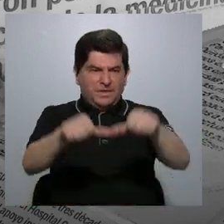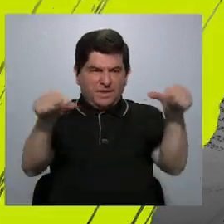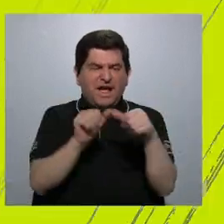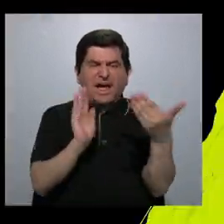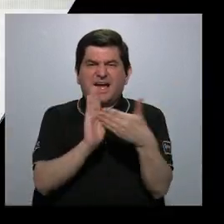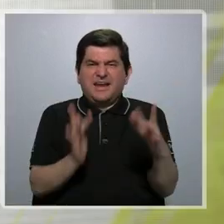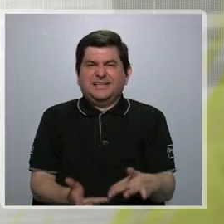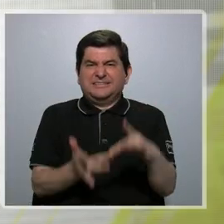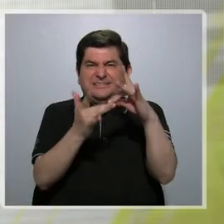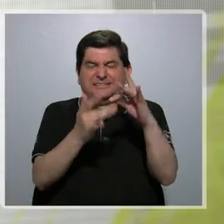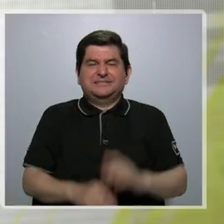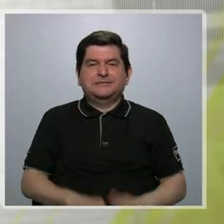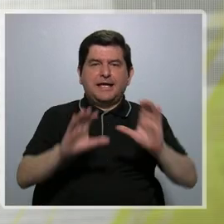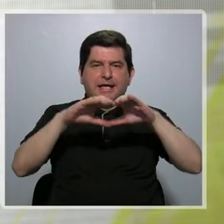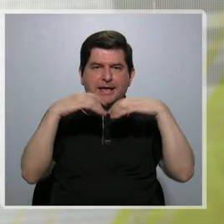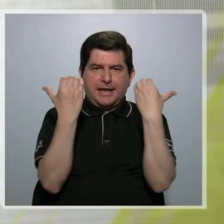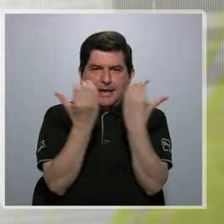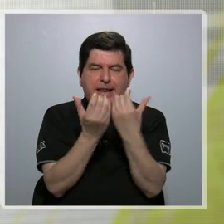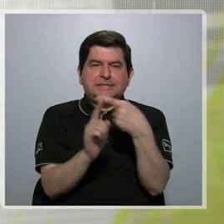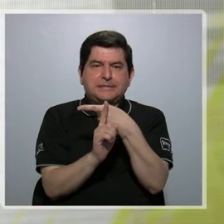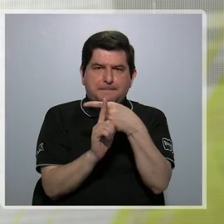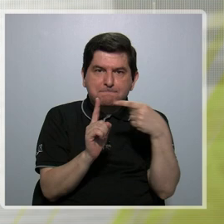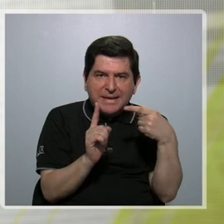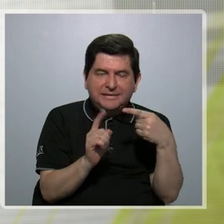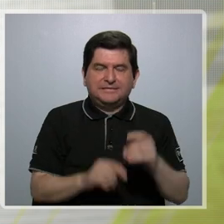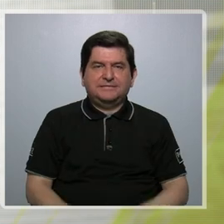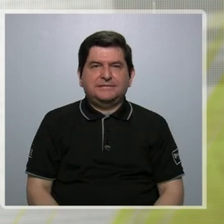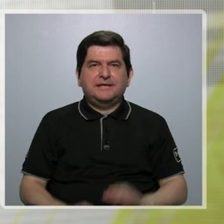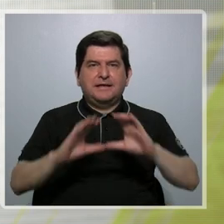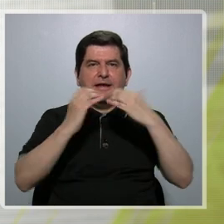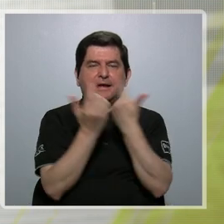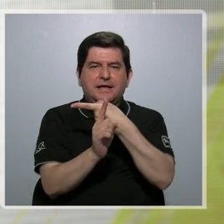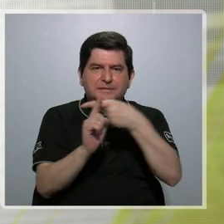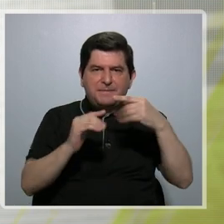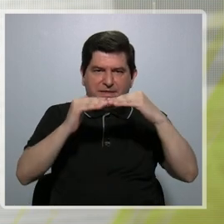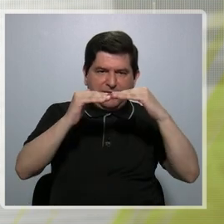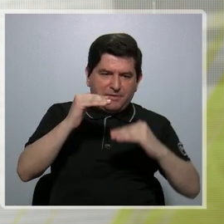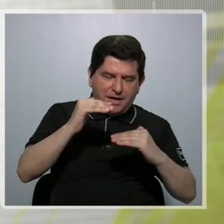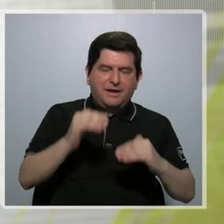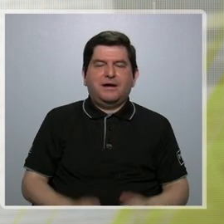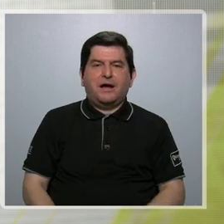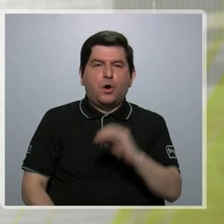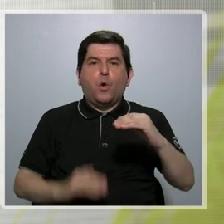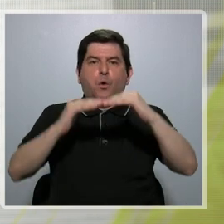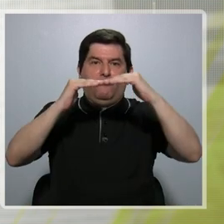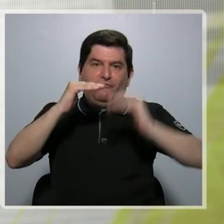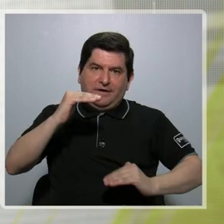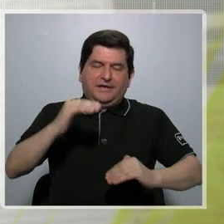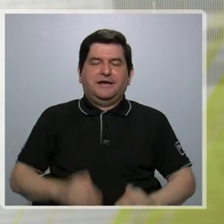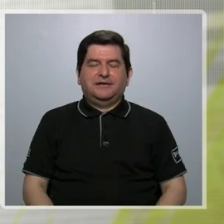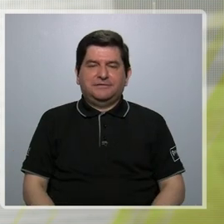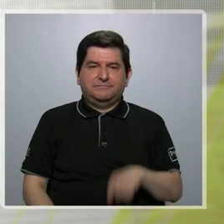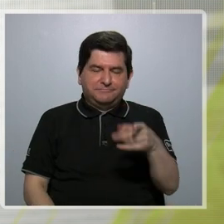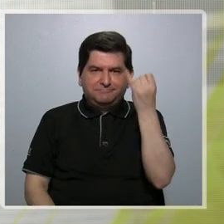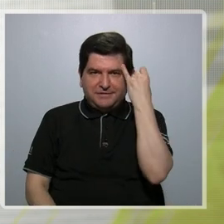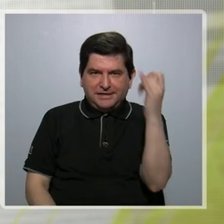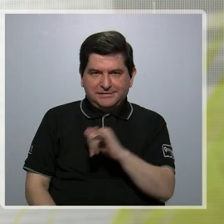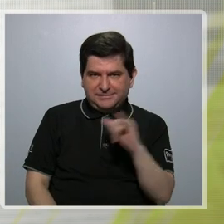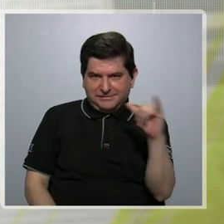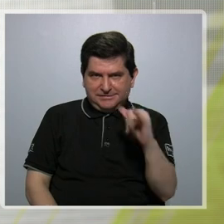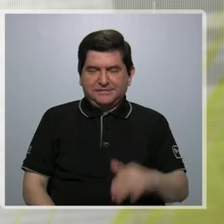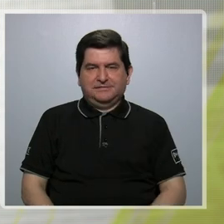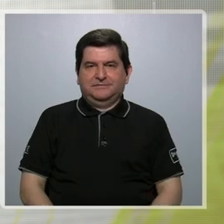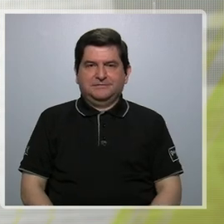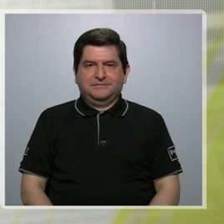más afectados pues siguen siendo las clases medias, medias bajas y bajas. En este sentido, además, también